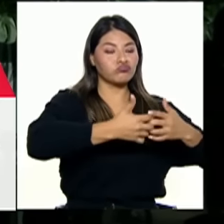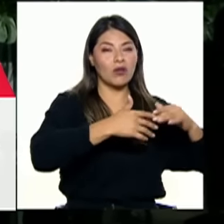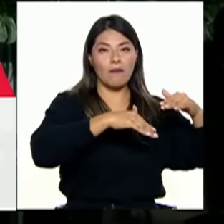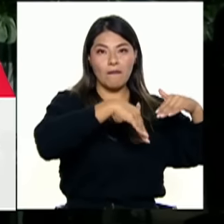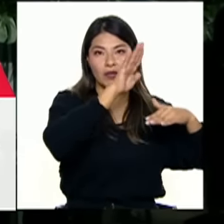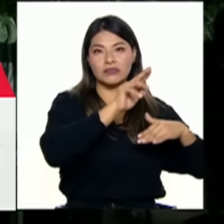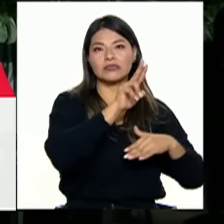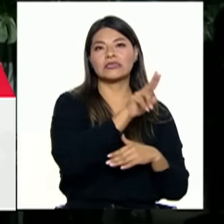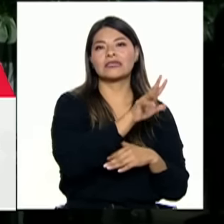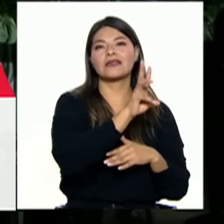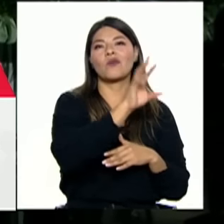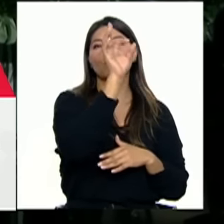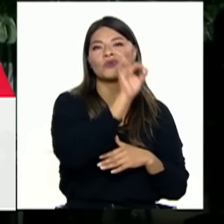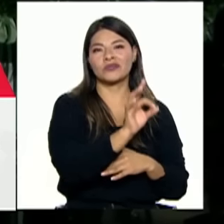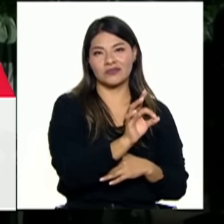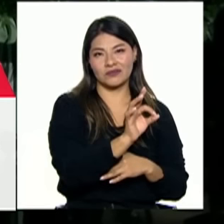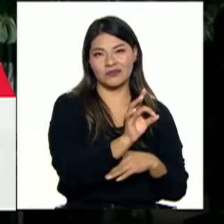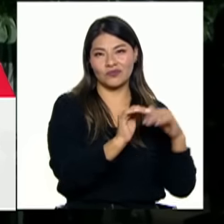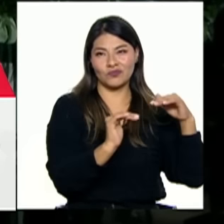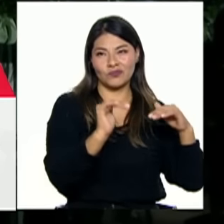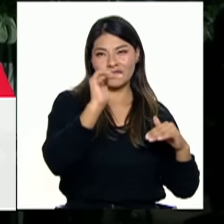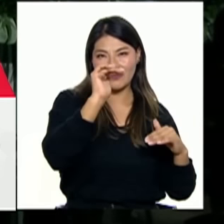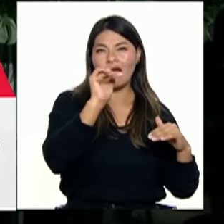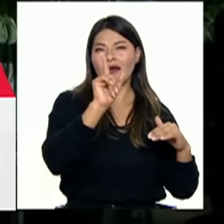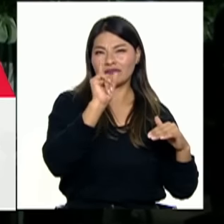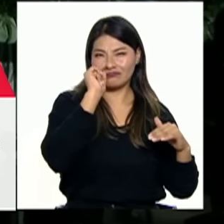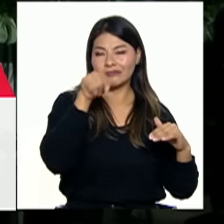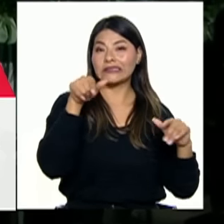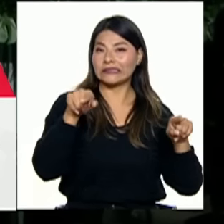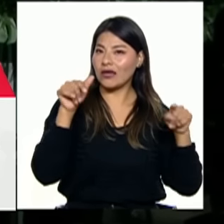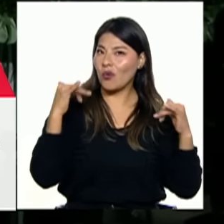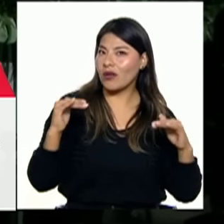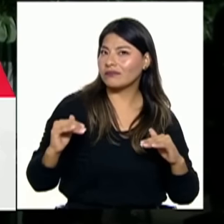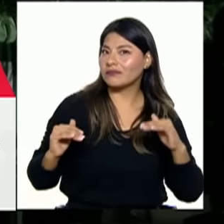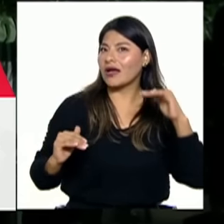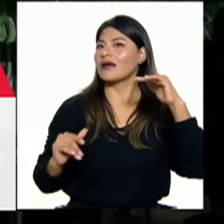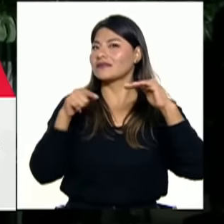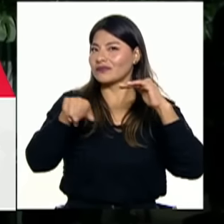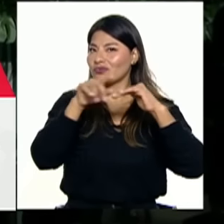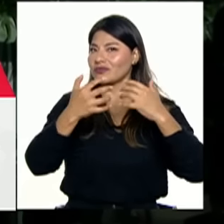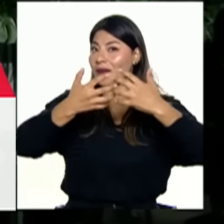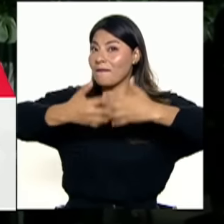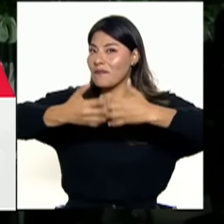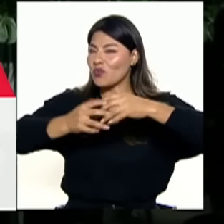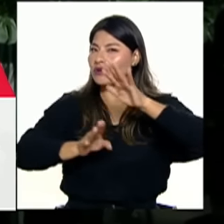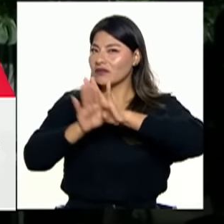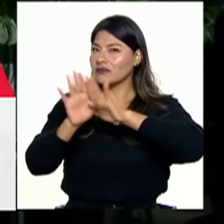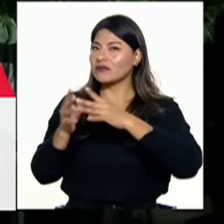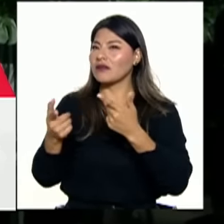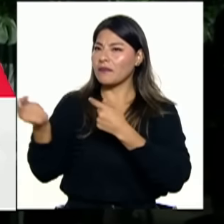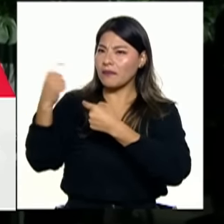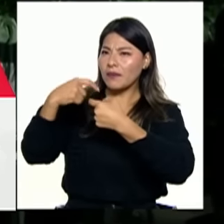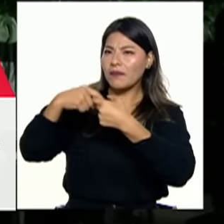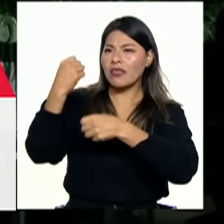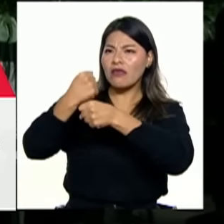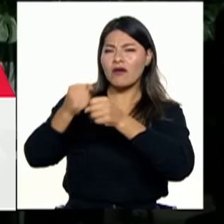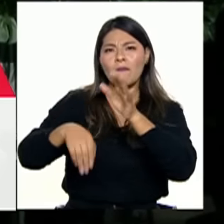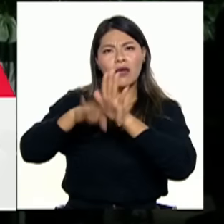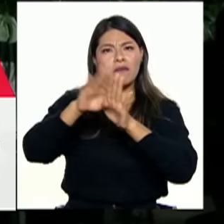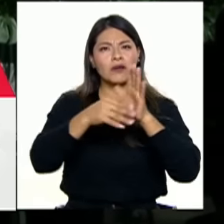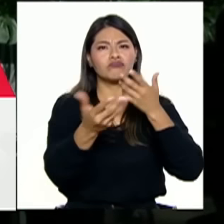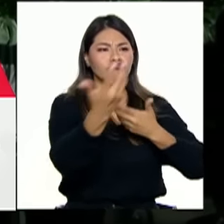al 36%. Esto subraya el hecho de que la industria ofrece oportunidades laborales estables